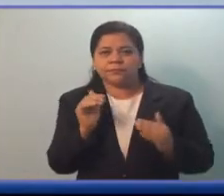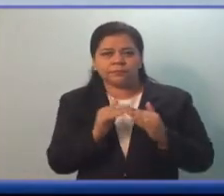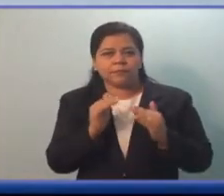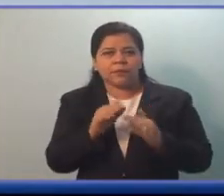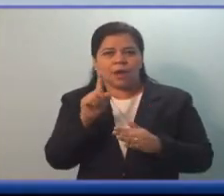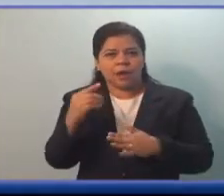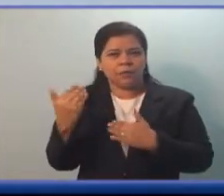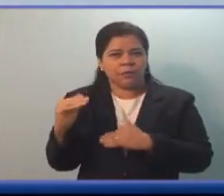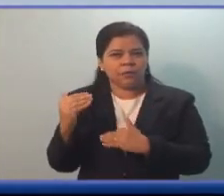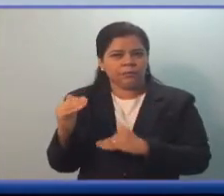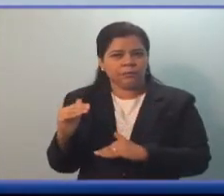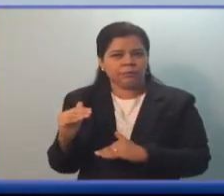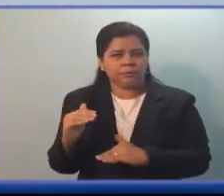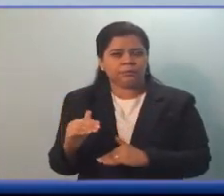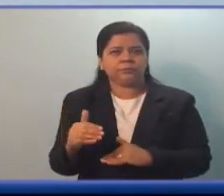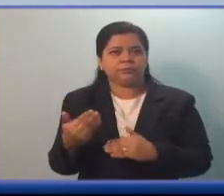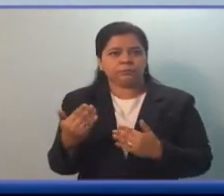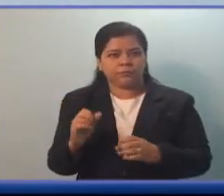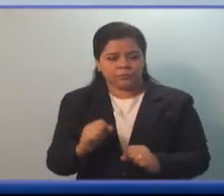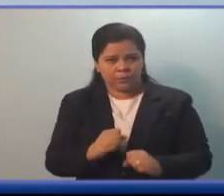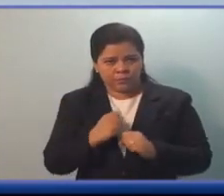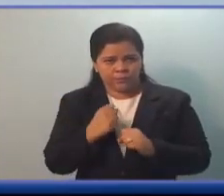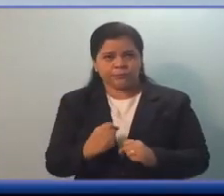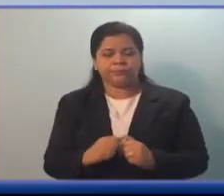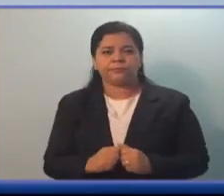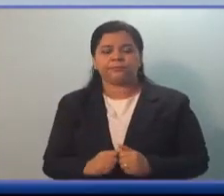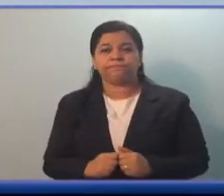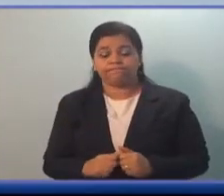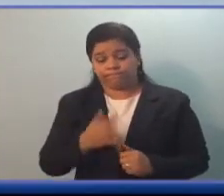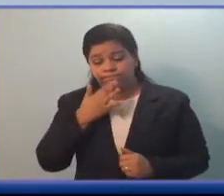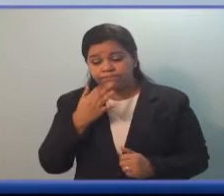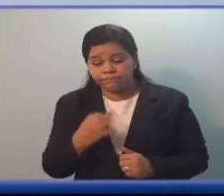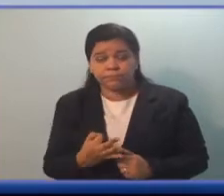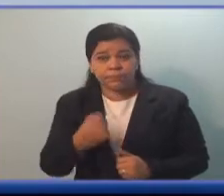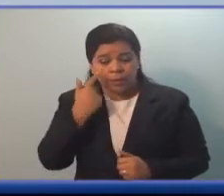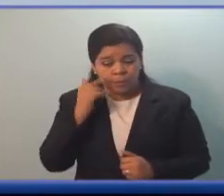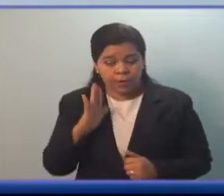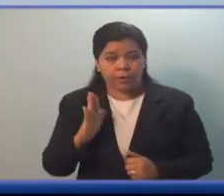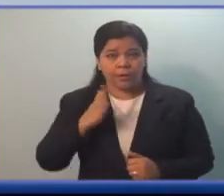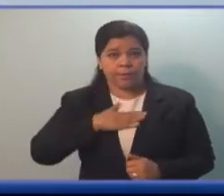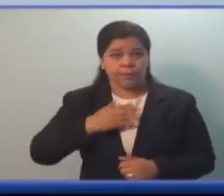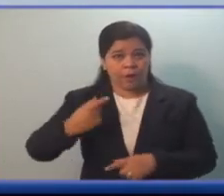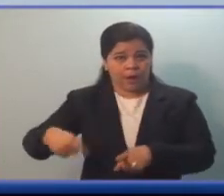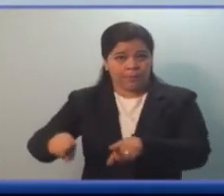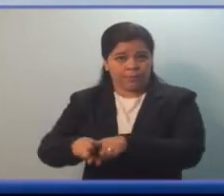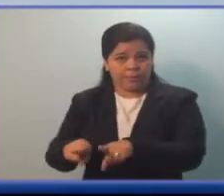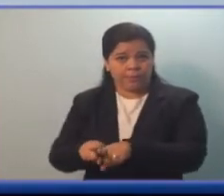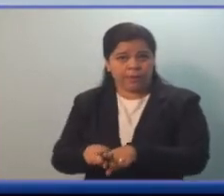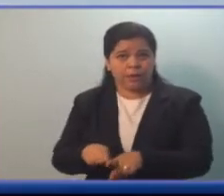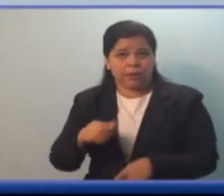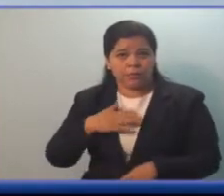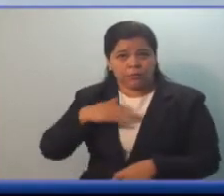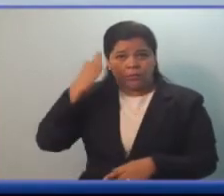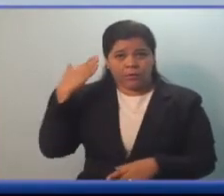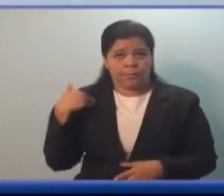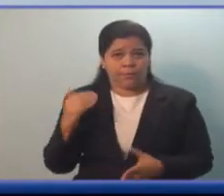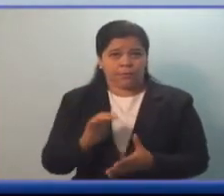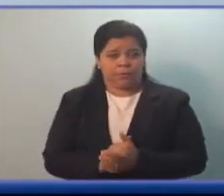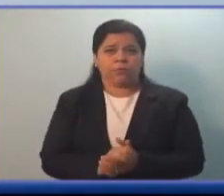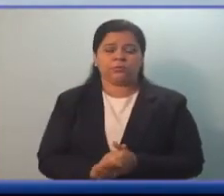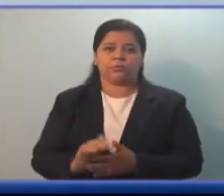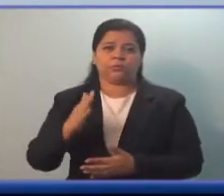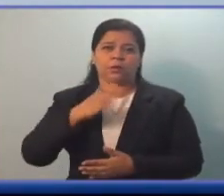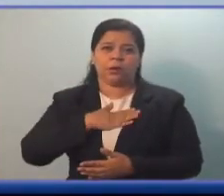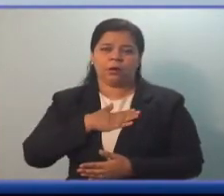margen de ponderación, ¿verdad? Yo, por ejemplo, a mi hermano, a mi esposa, a